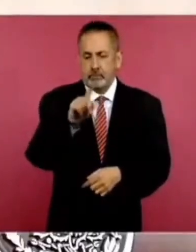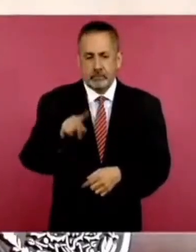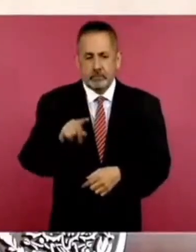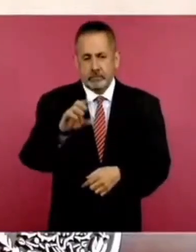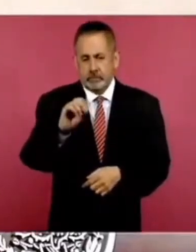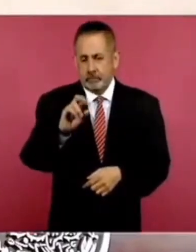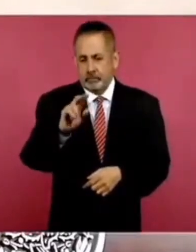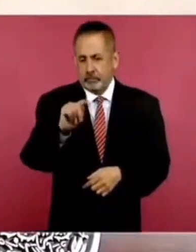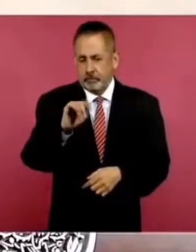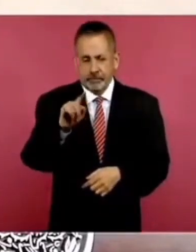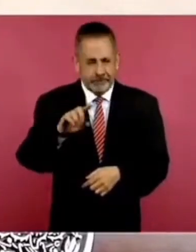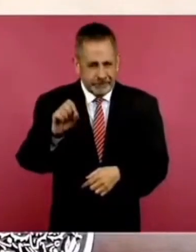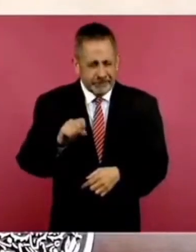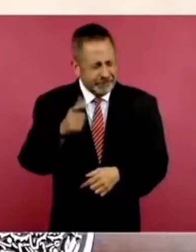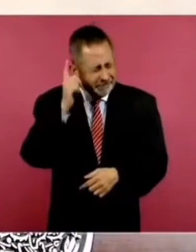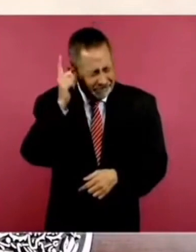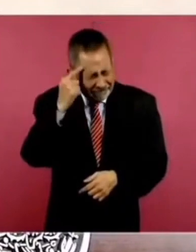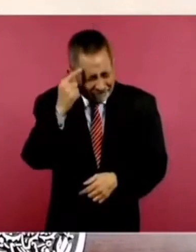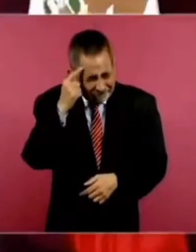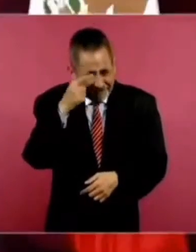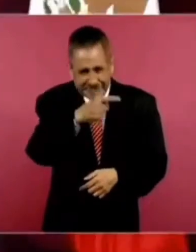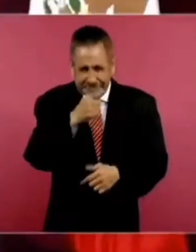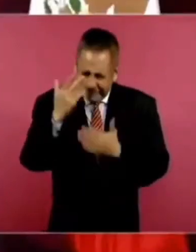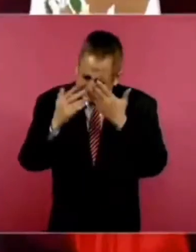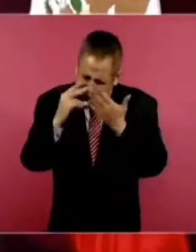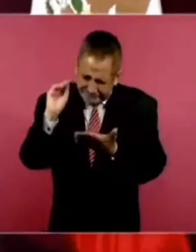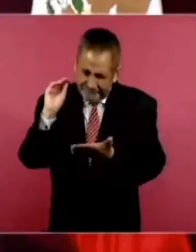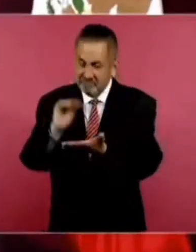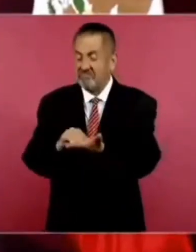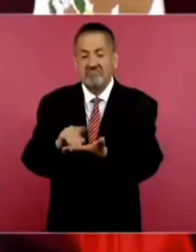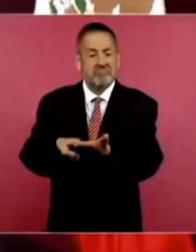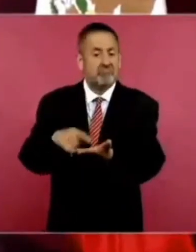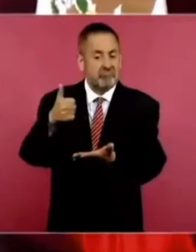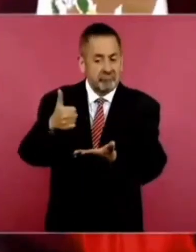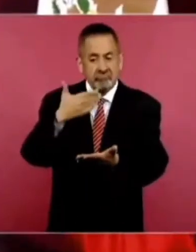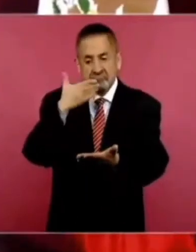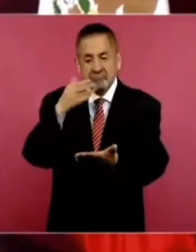que ojalá y la revisaran,